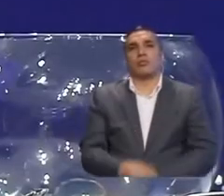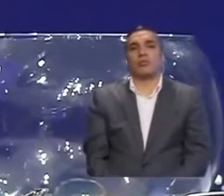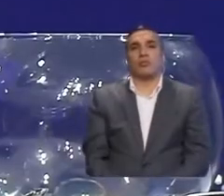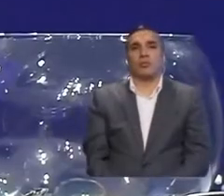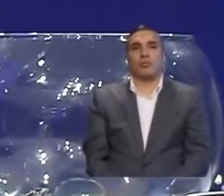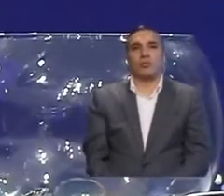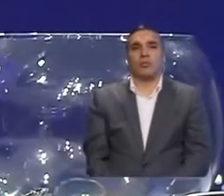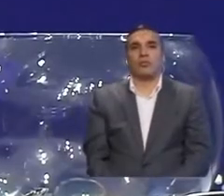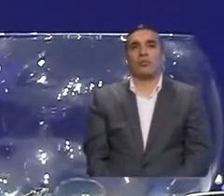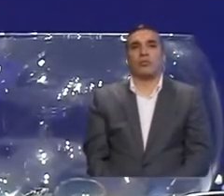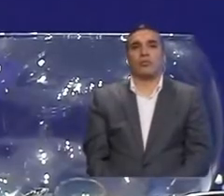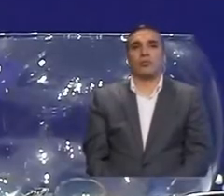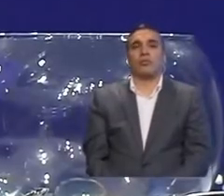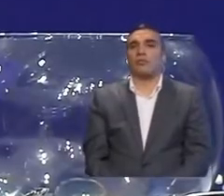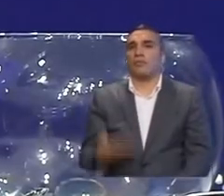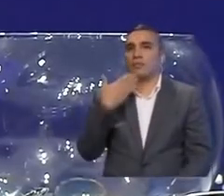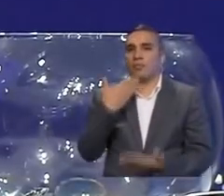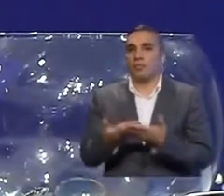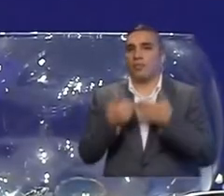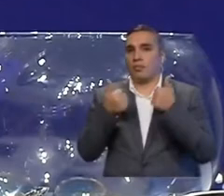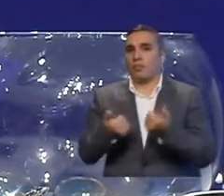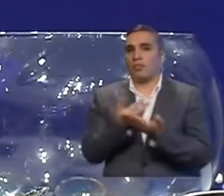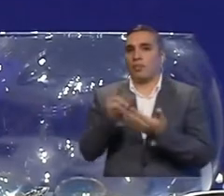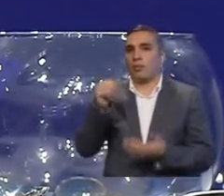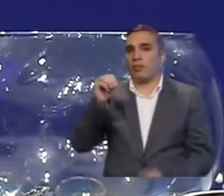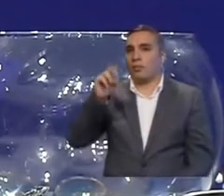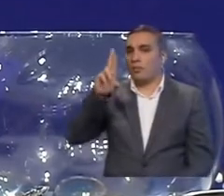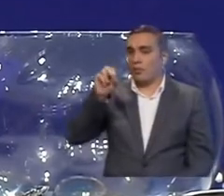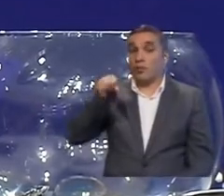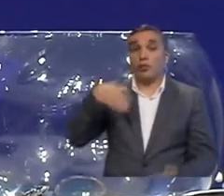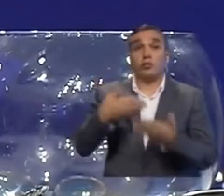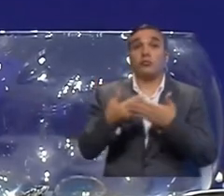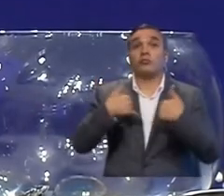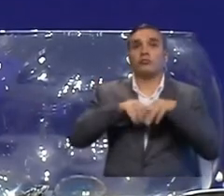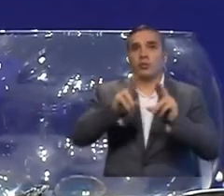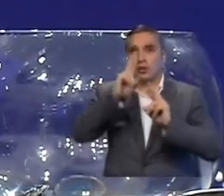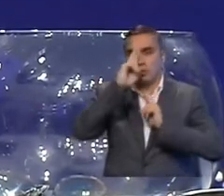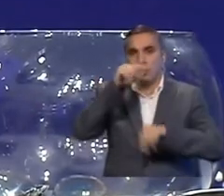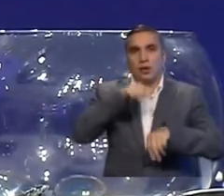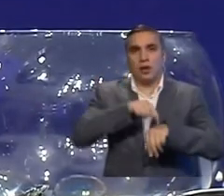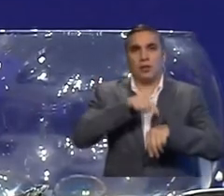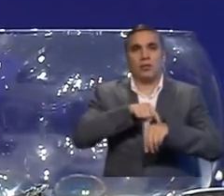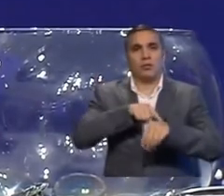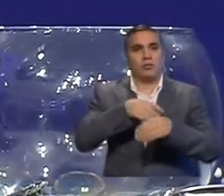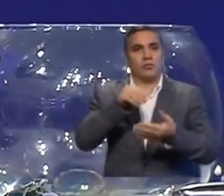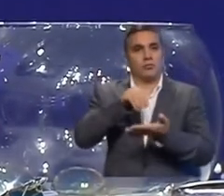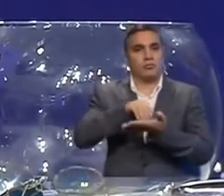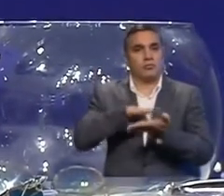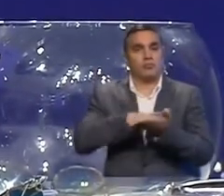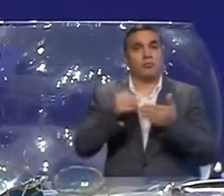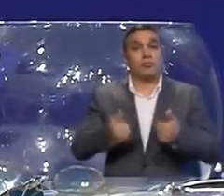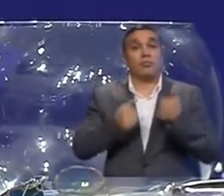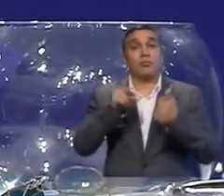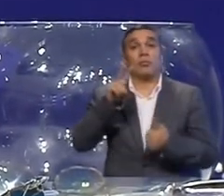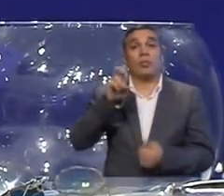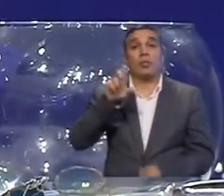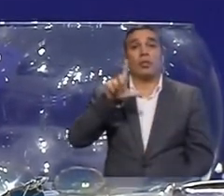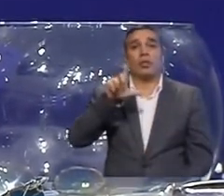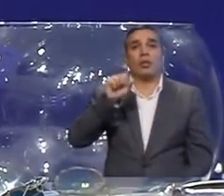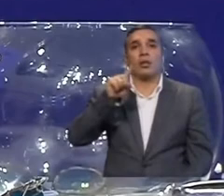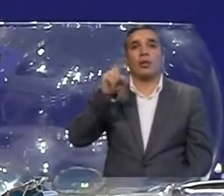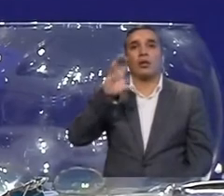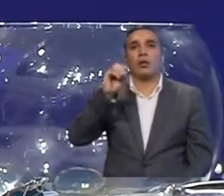mí. Gracias, candidato Romero, y también para todos por seguir respetando el tiempo establecido. Candidato Velasco, usted hablaba